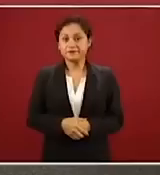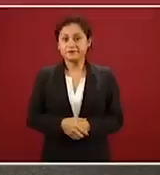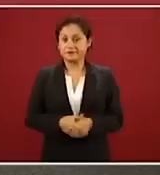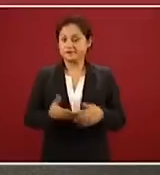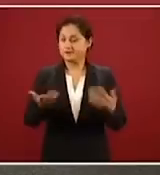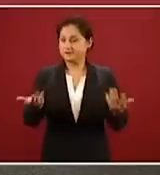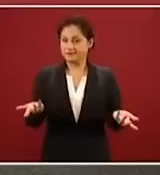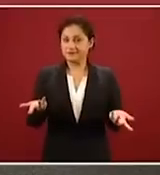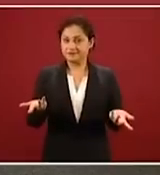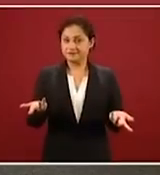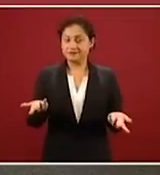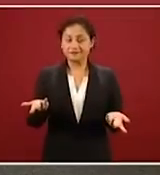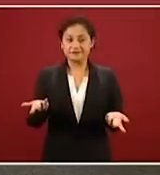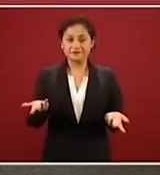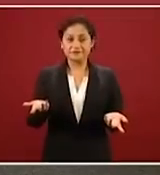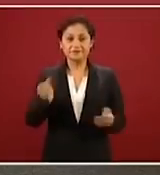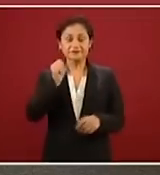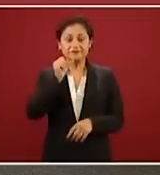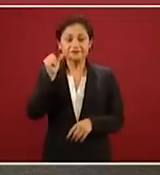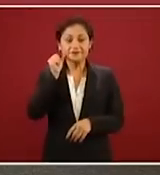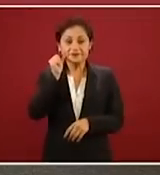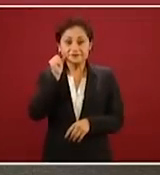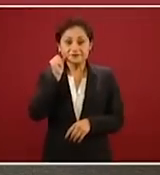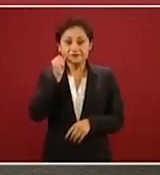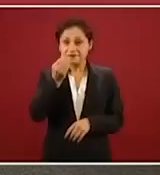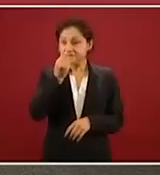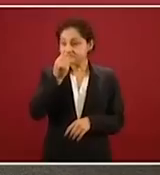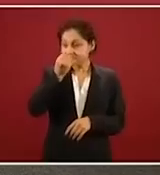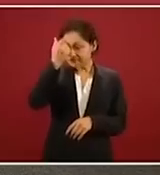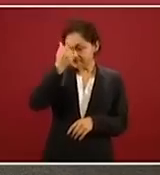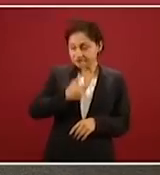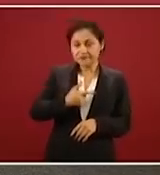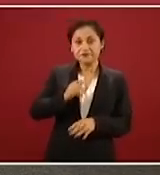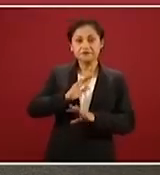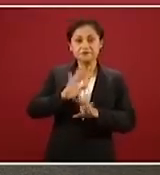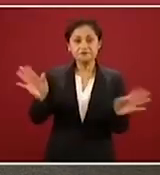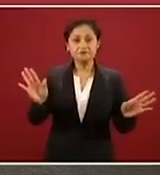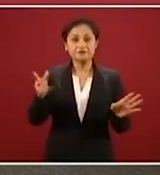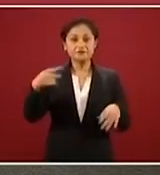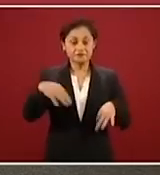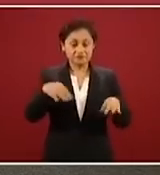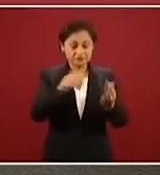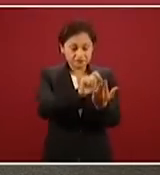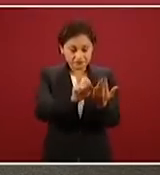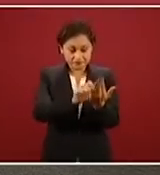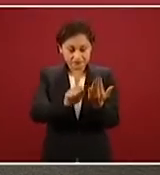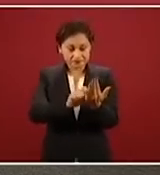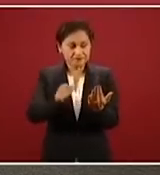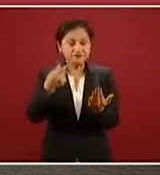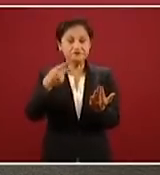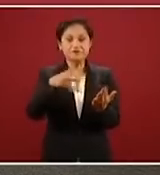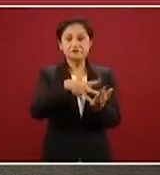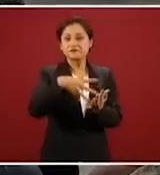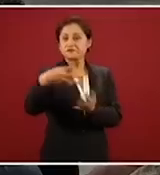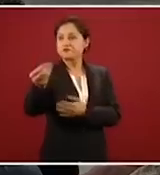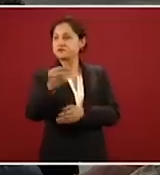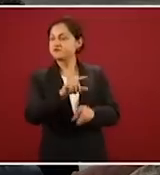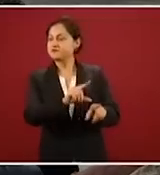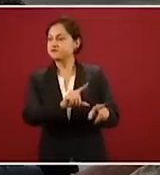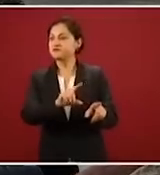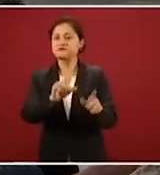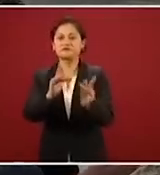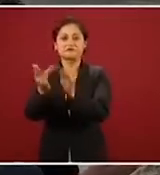Todavía estábamos terminando la cena y ya la hoja ya andaba en las redes. O sea, pero, y es cierta la